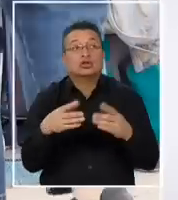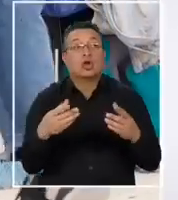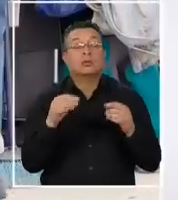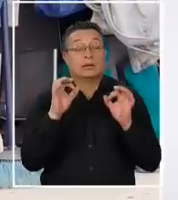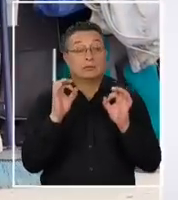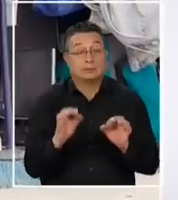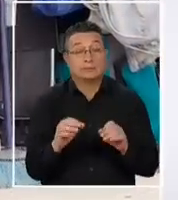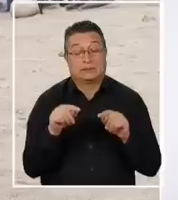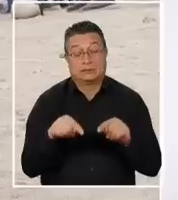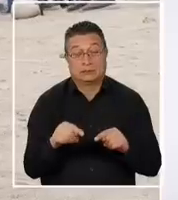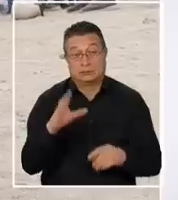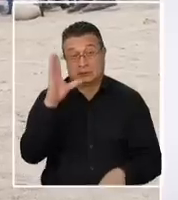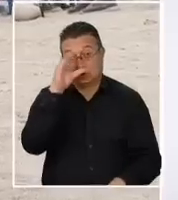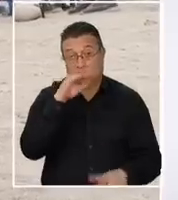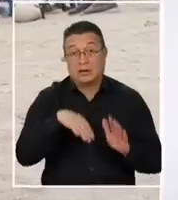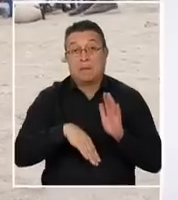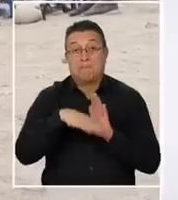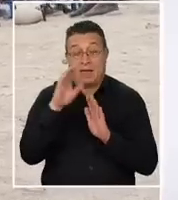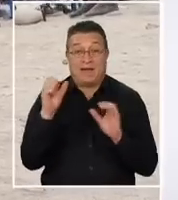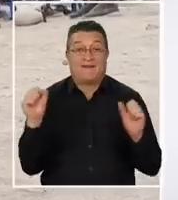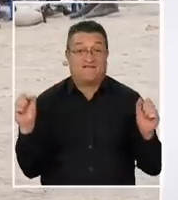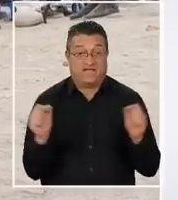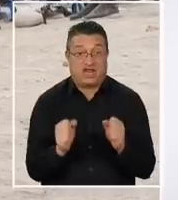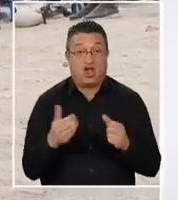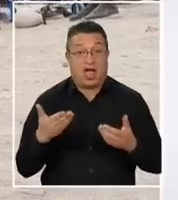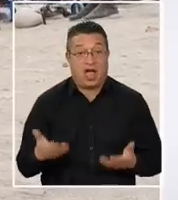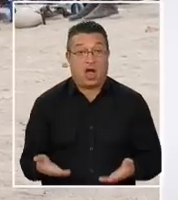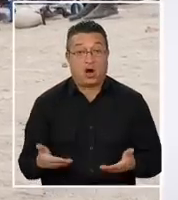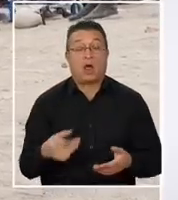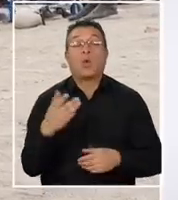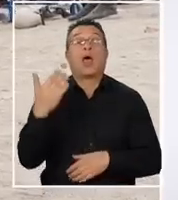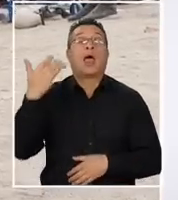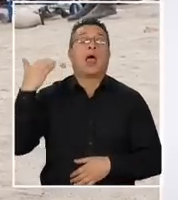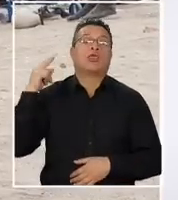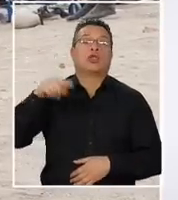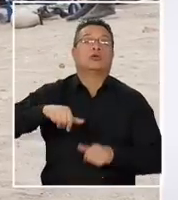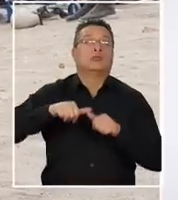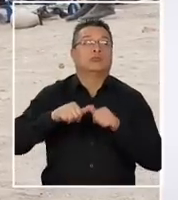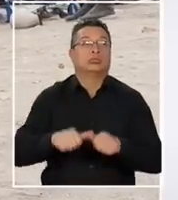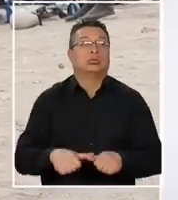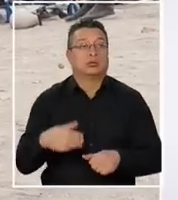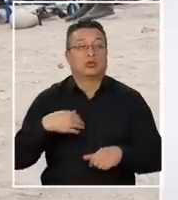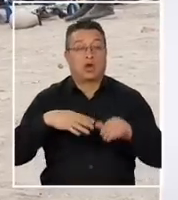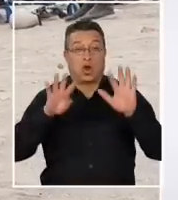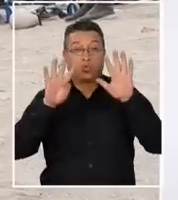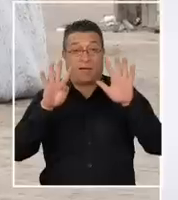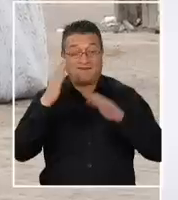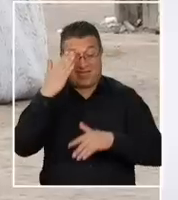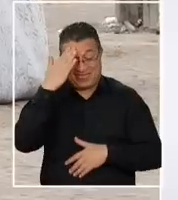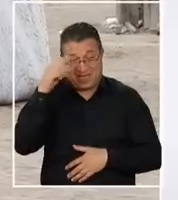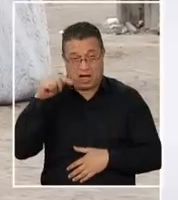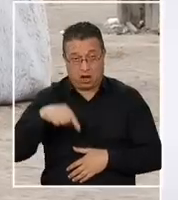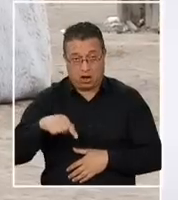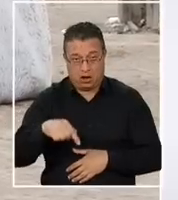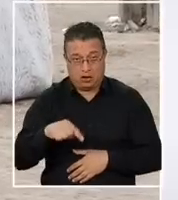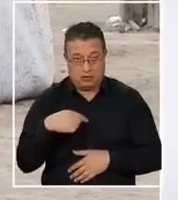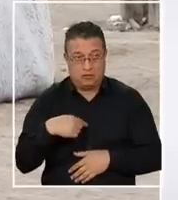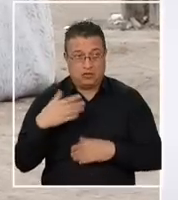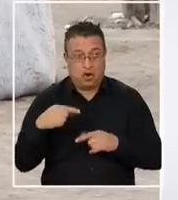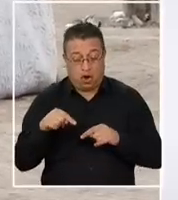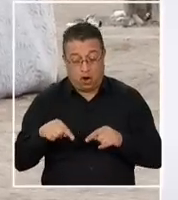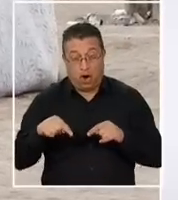seguramente esta va a ser una noche más fría de las habituales. ¿Cuánto tiempo llevan acá ustedes? Tenemos 9 días hoy, o sea,